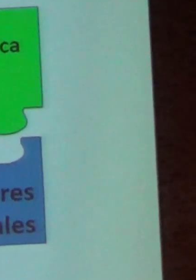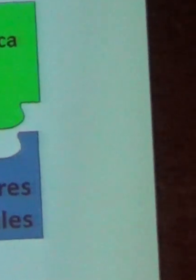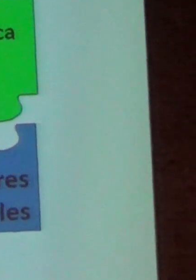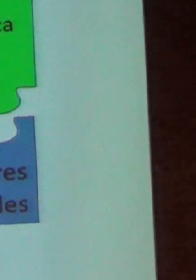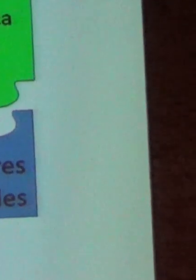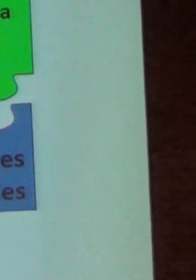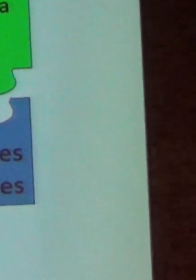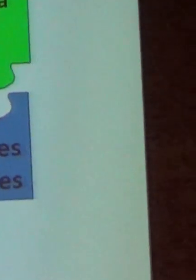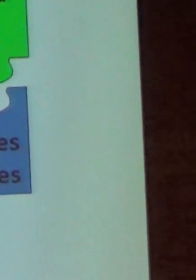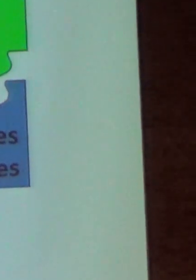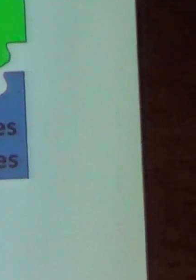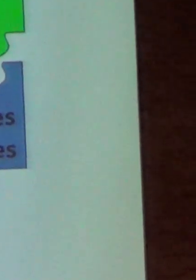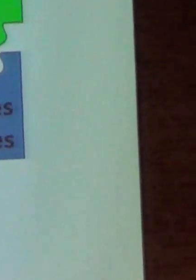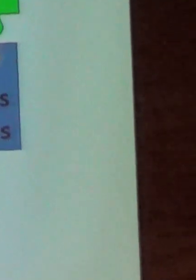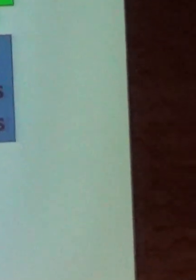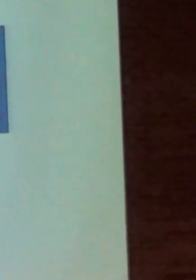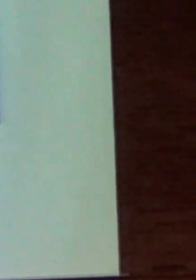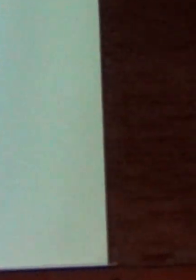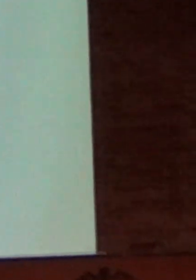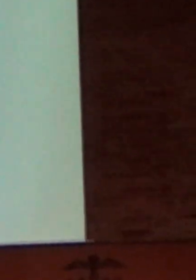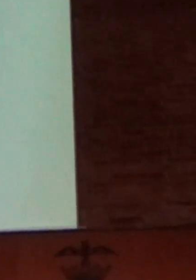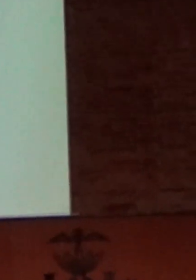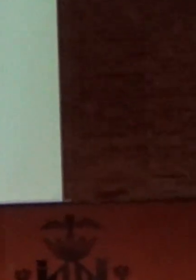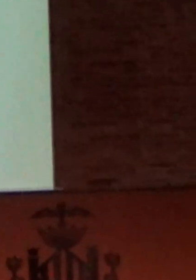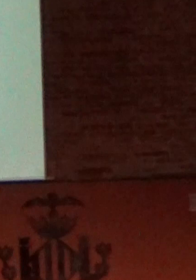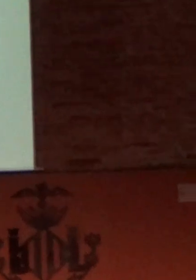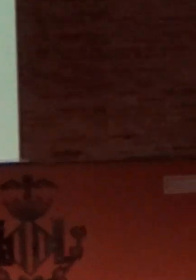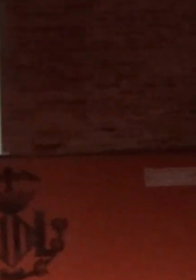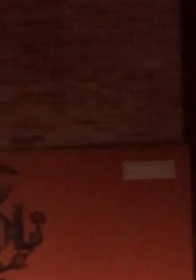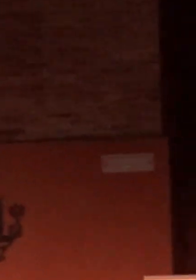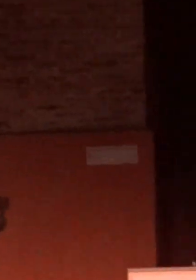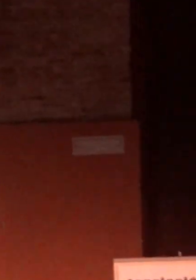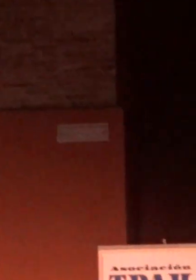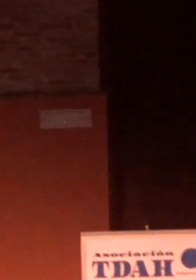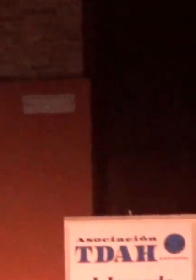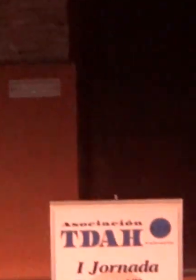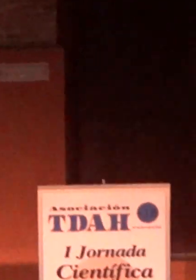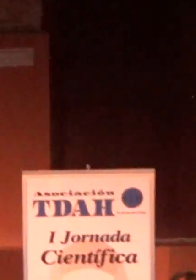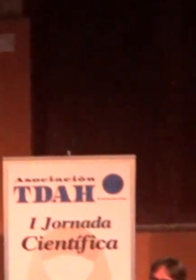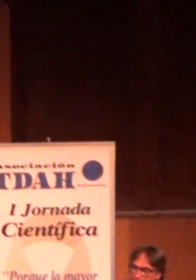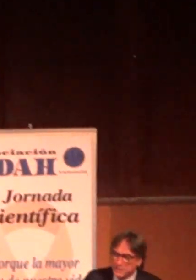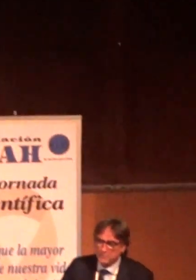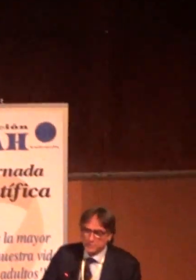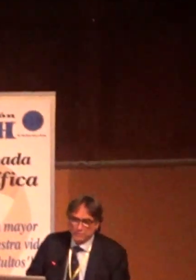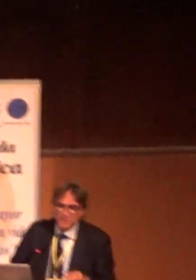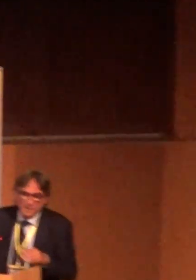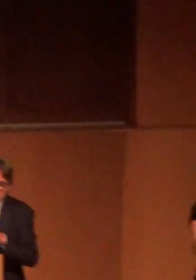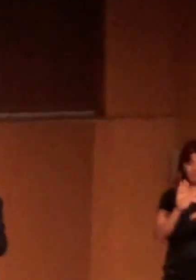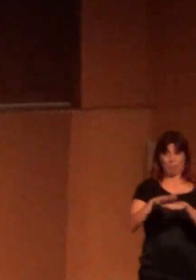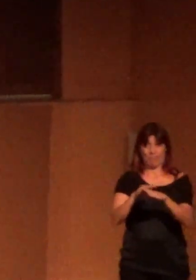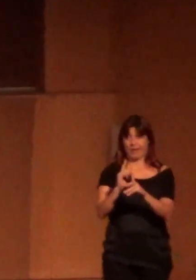secundario, pero al fin y al cabo nos interesa que el paciente o el sujeto vaya mejor y hay que tratarlo con todo el armamento que tengamos